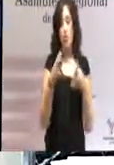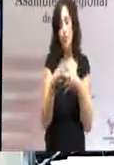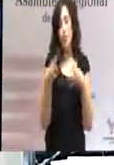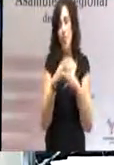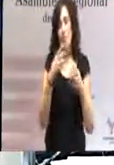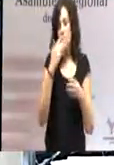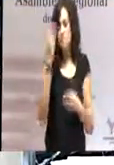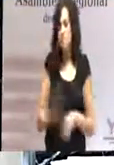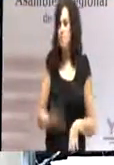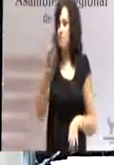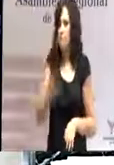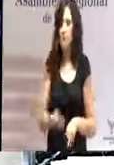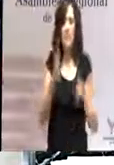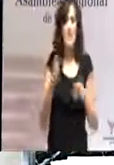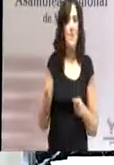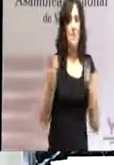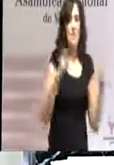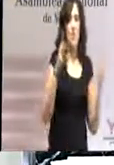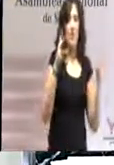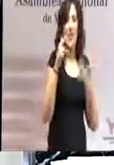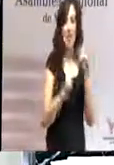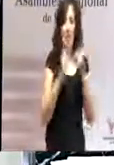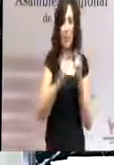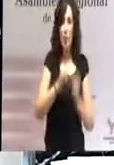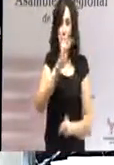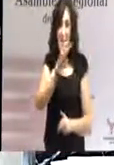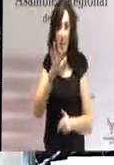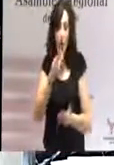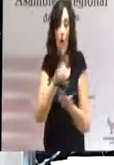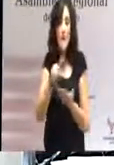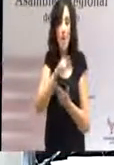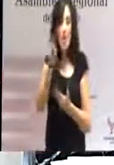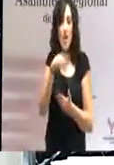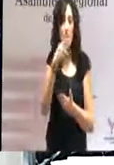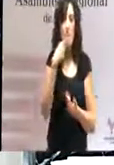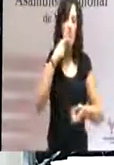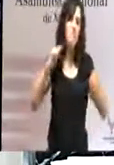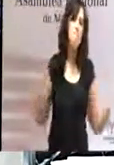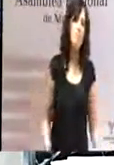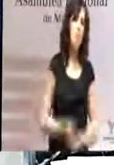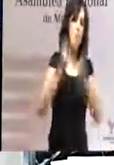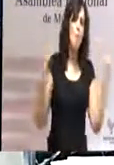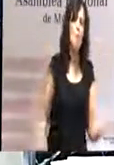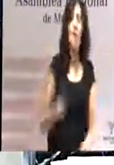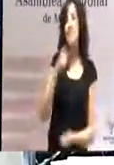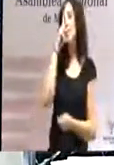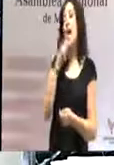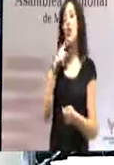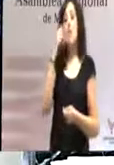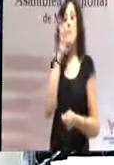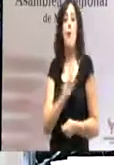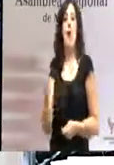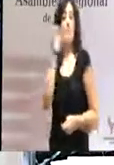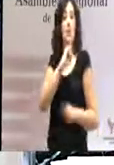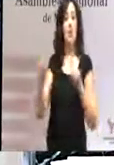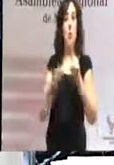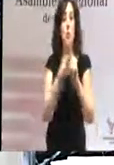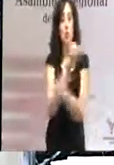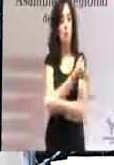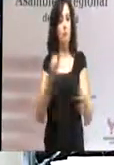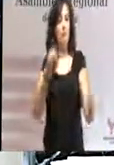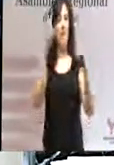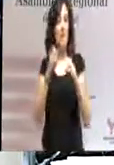que es el famoso ITI del Mar Menor. Con sus 45 millones de euros ha sido anunciada durante todo este año como la panacea y la solución definitiva para los